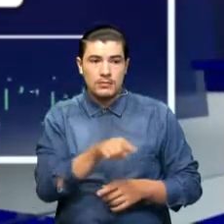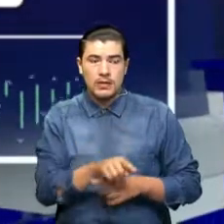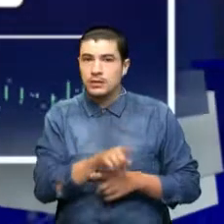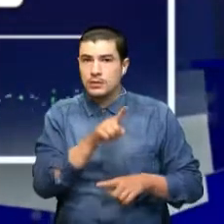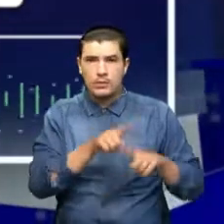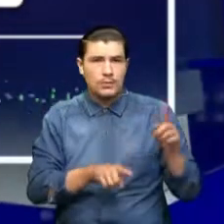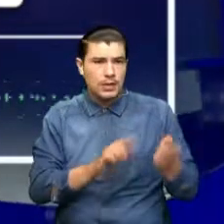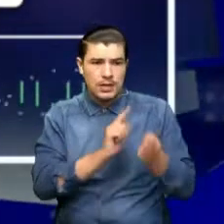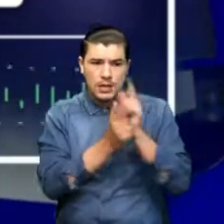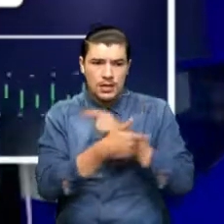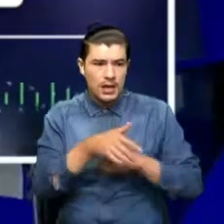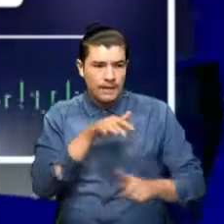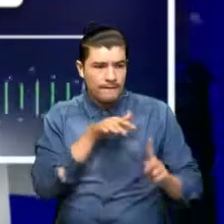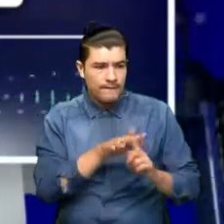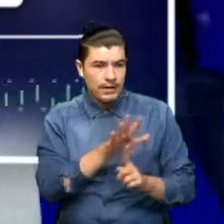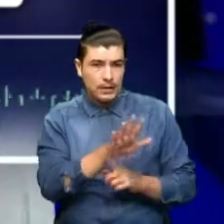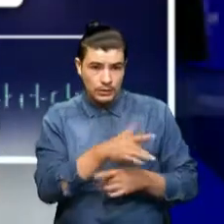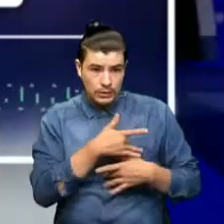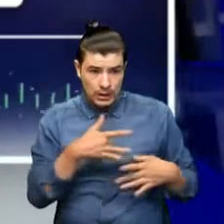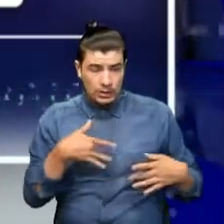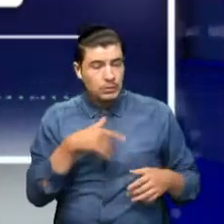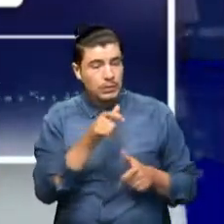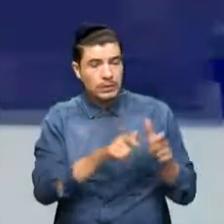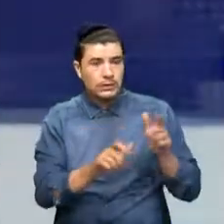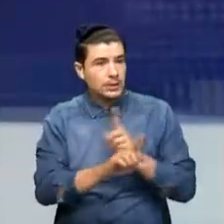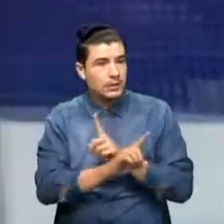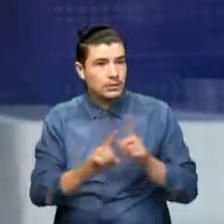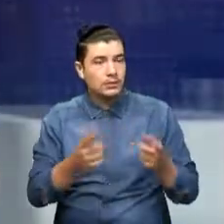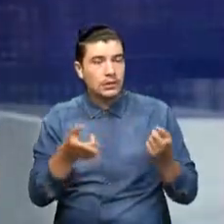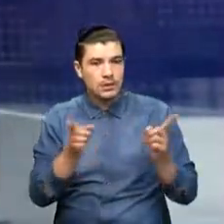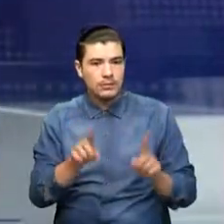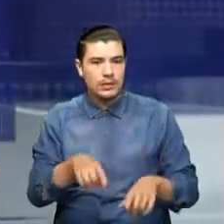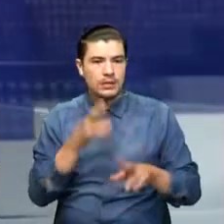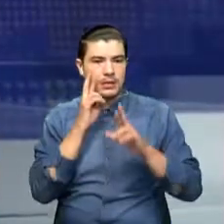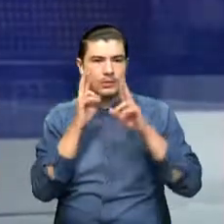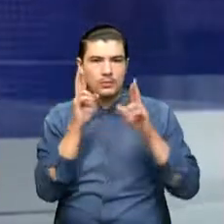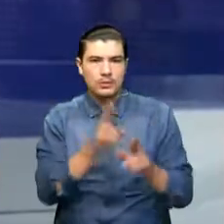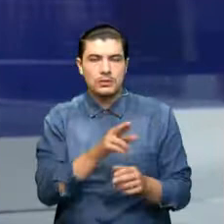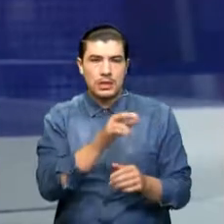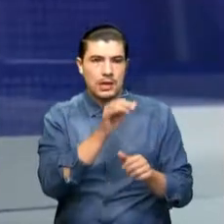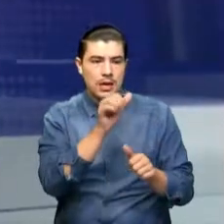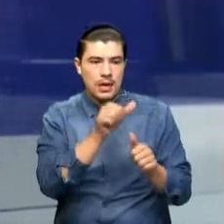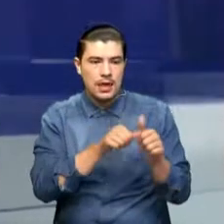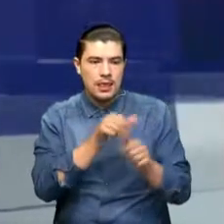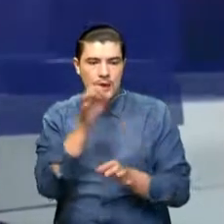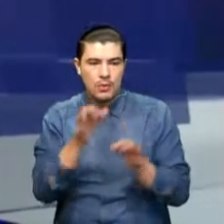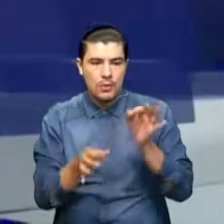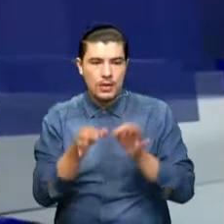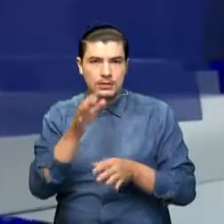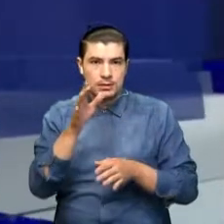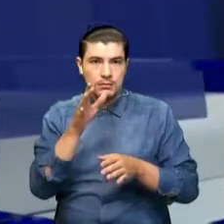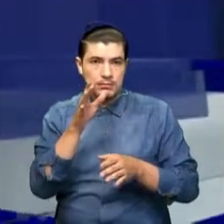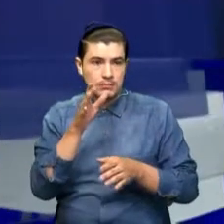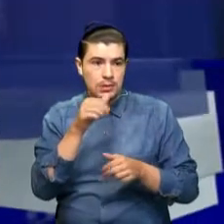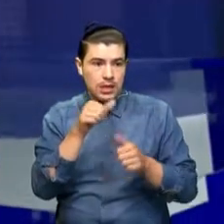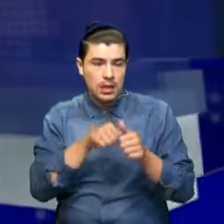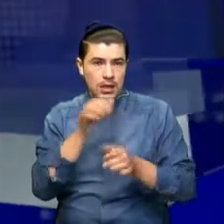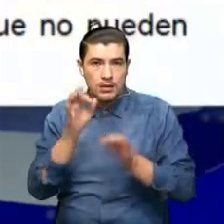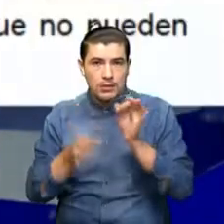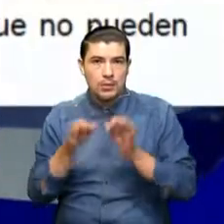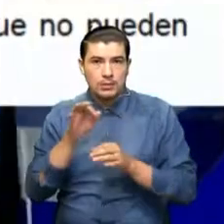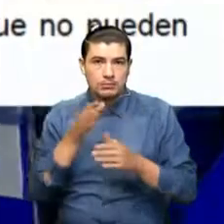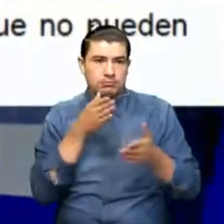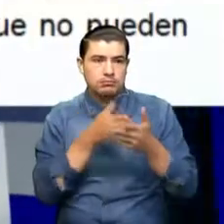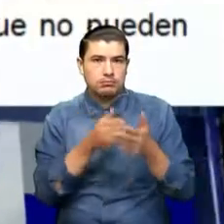momento la salud de los usuarios también destacamos que cada juez de la república será informado por el caso de